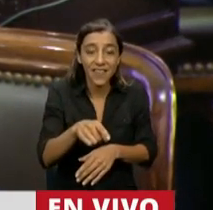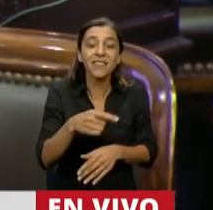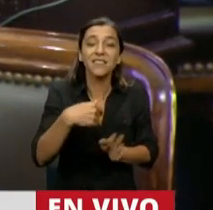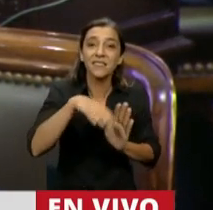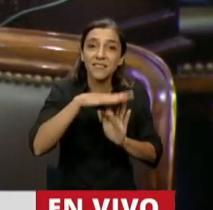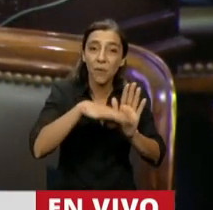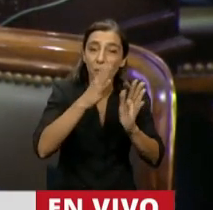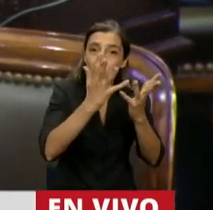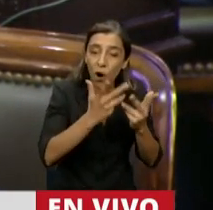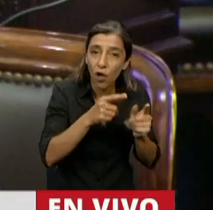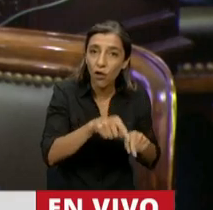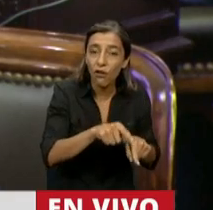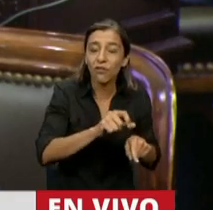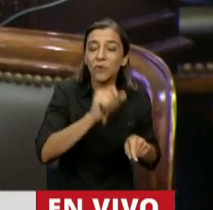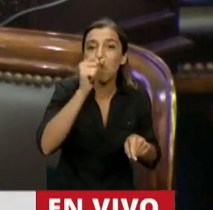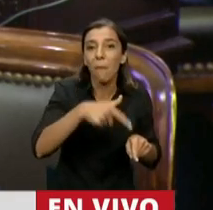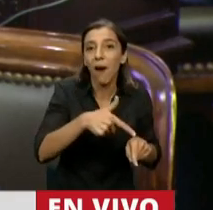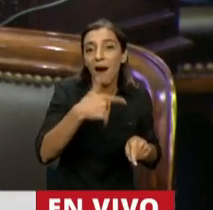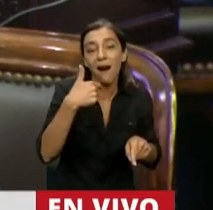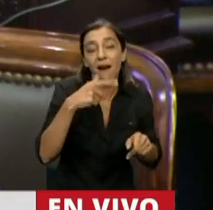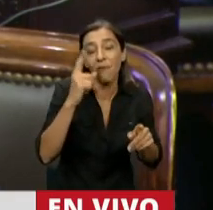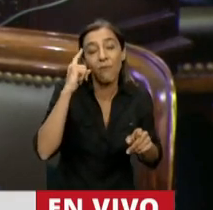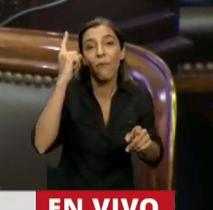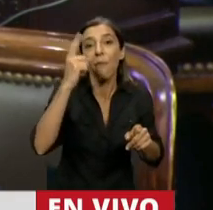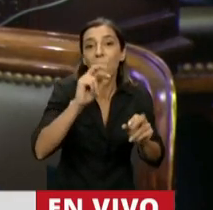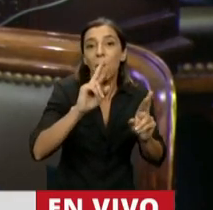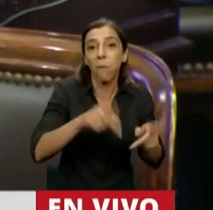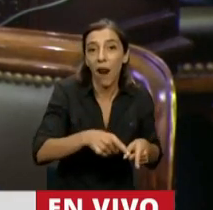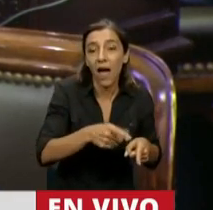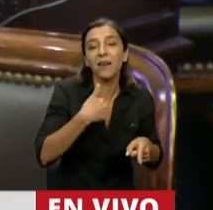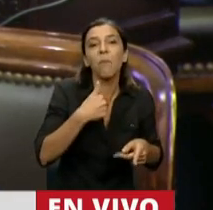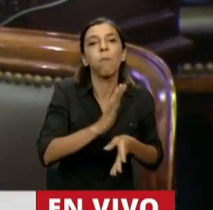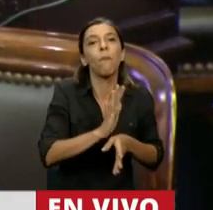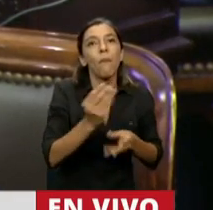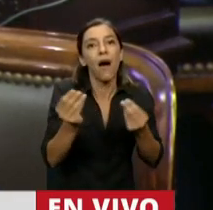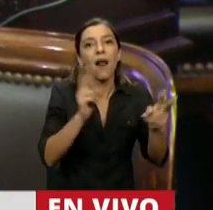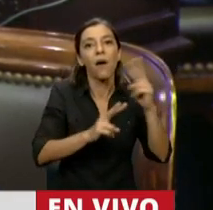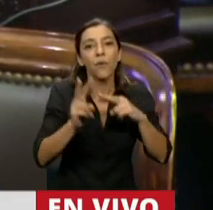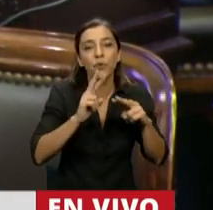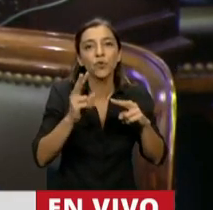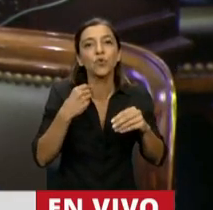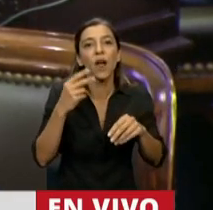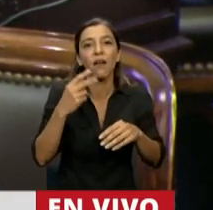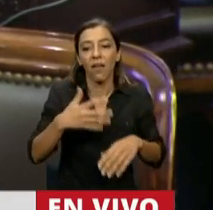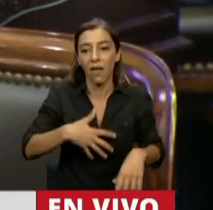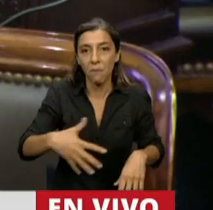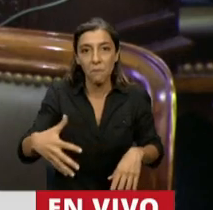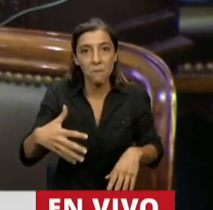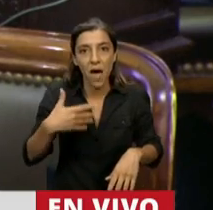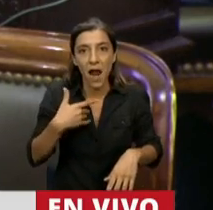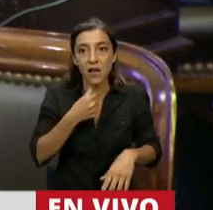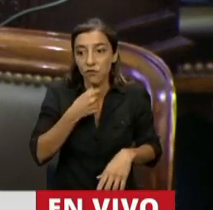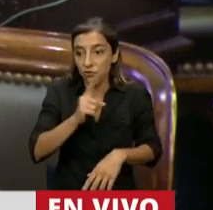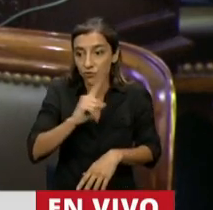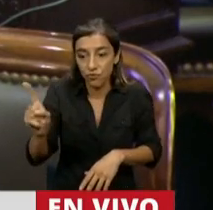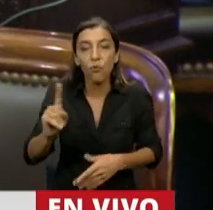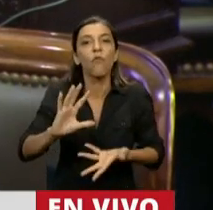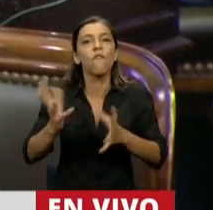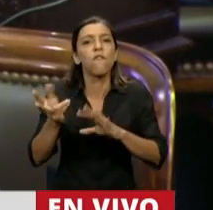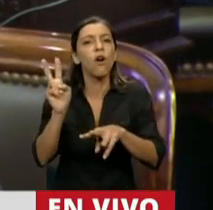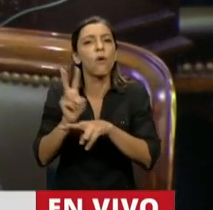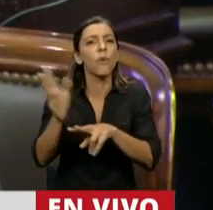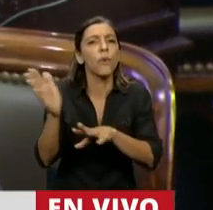tiende a evitar el embarazo no deseado. No dice ni